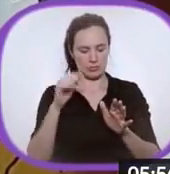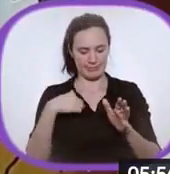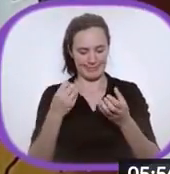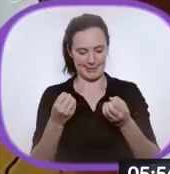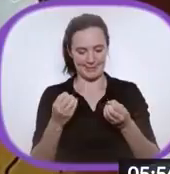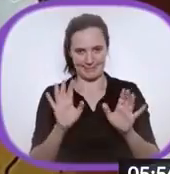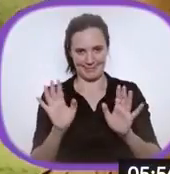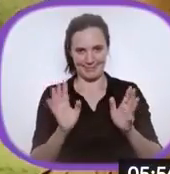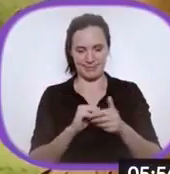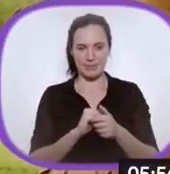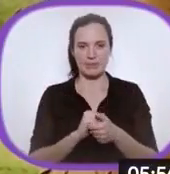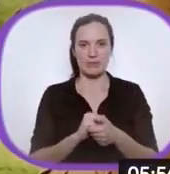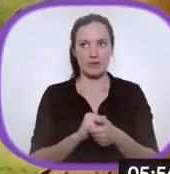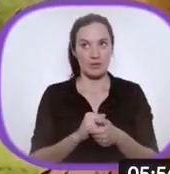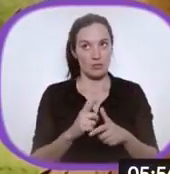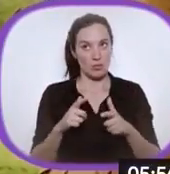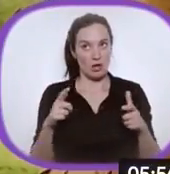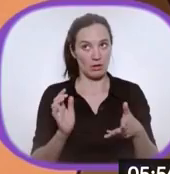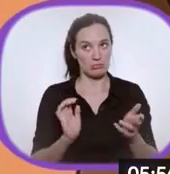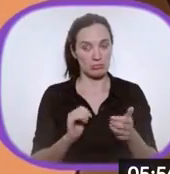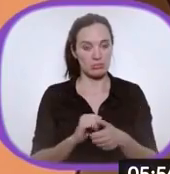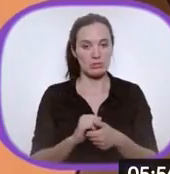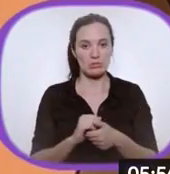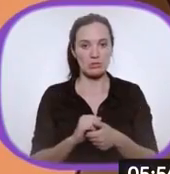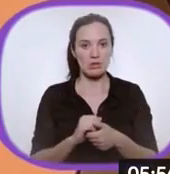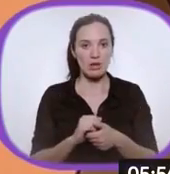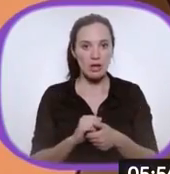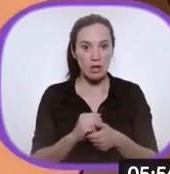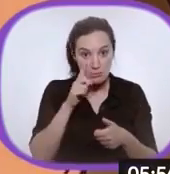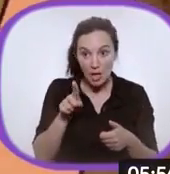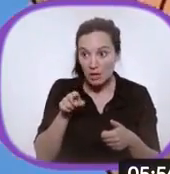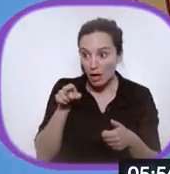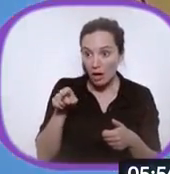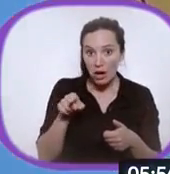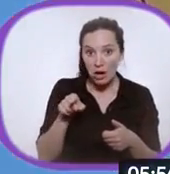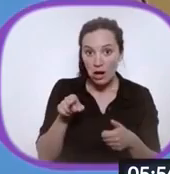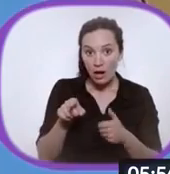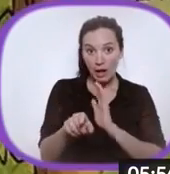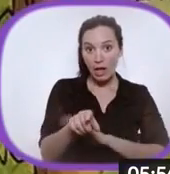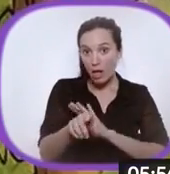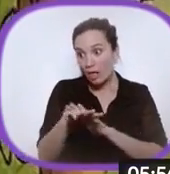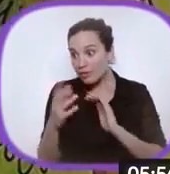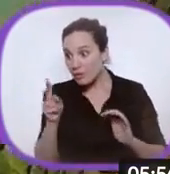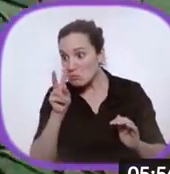¡Descuide, capitán! ¡Estoy bien! ¡Me alegra saberlo! ¡Capitán! ¡Mire allí! ¡A su derecha!